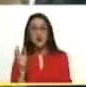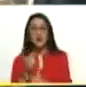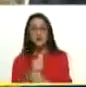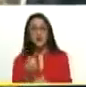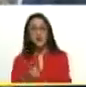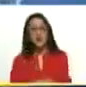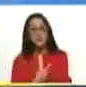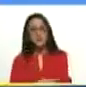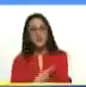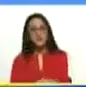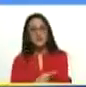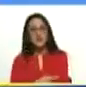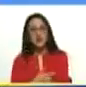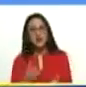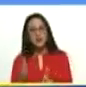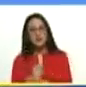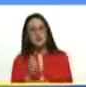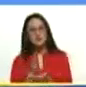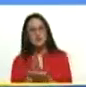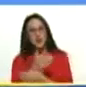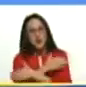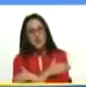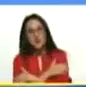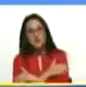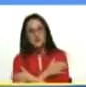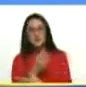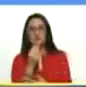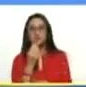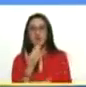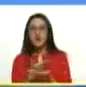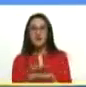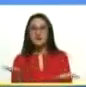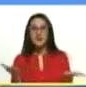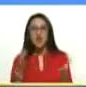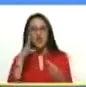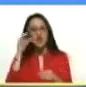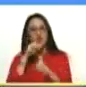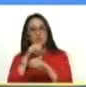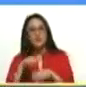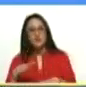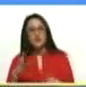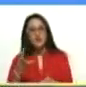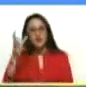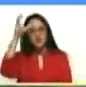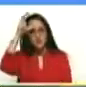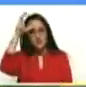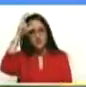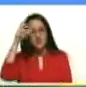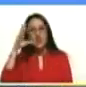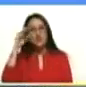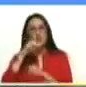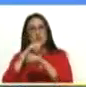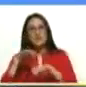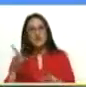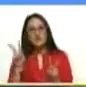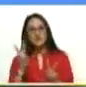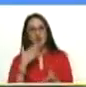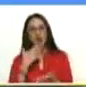hermandad. Y encontrarán siempre un abrazo. Muchas gracias. Que Dios bendiga a Trujillo. Que Dios bendiga a Venezuela. Muchas